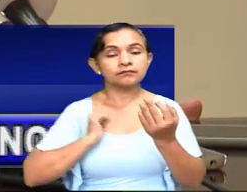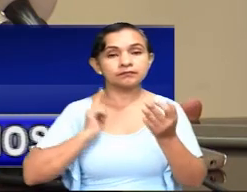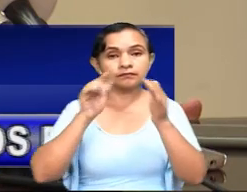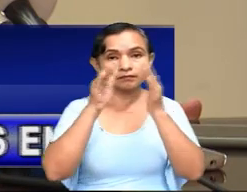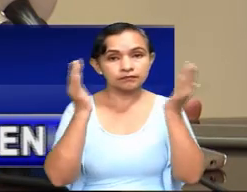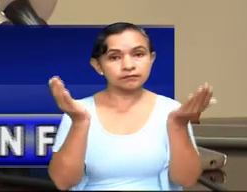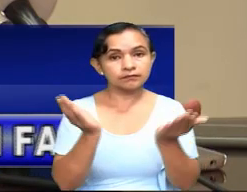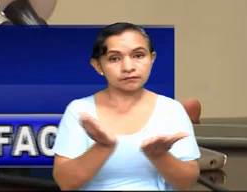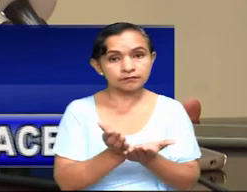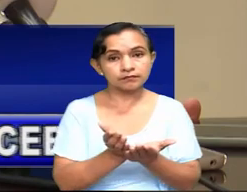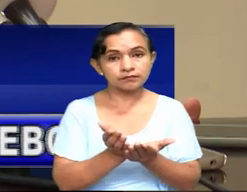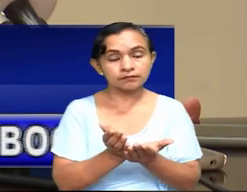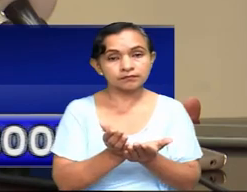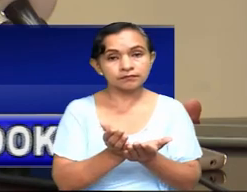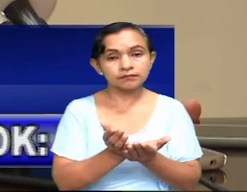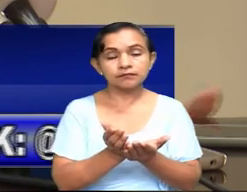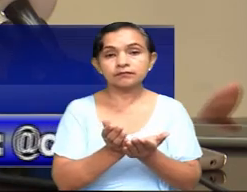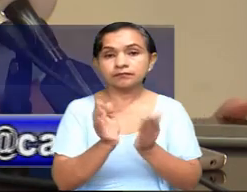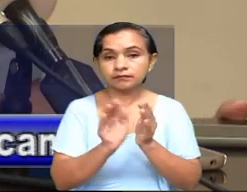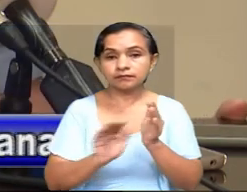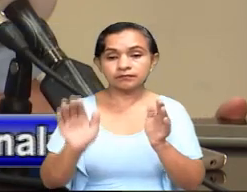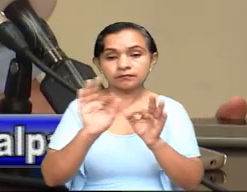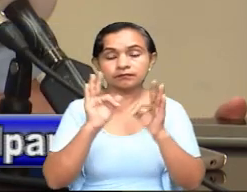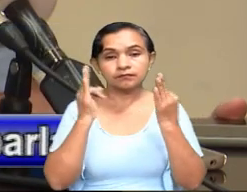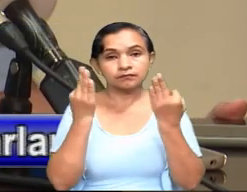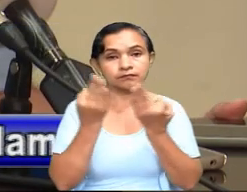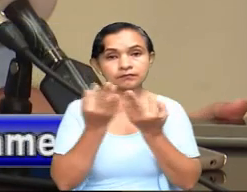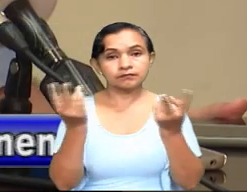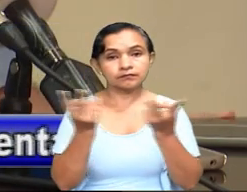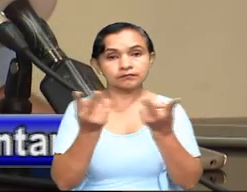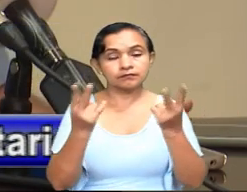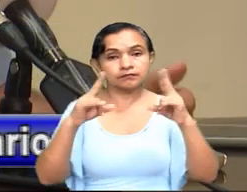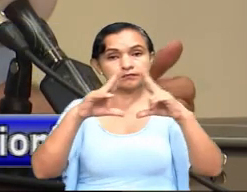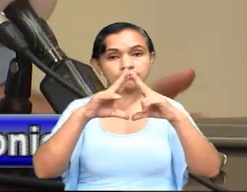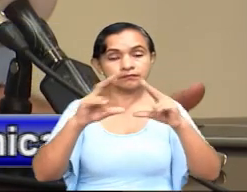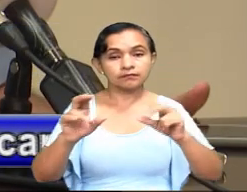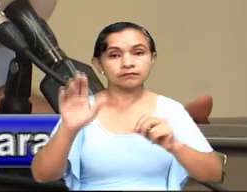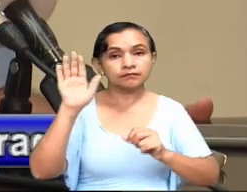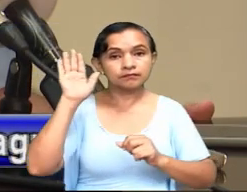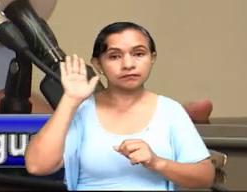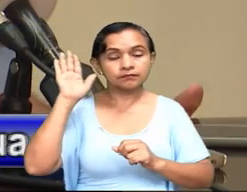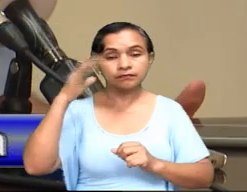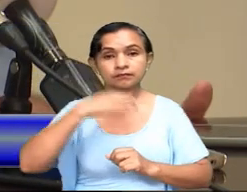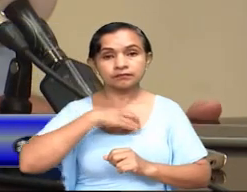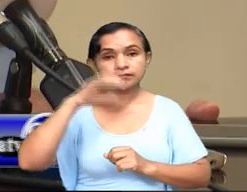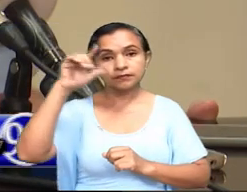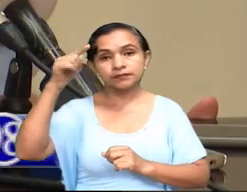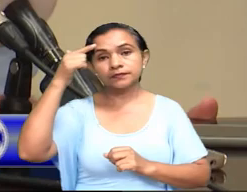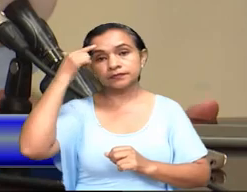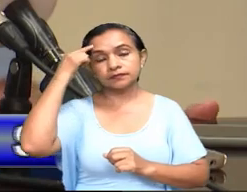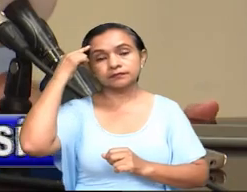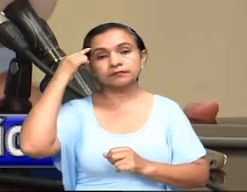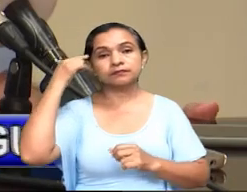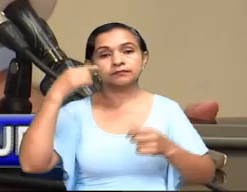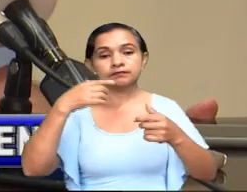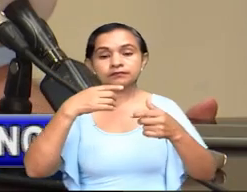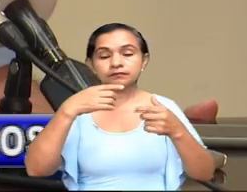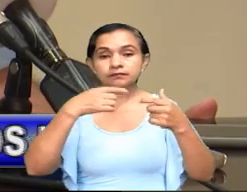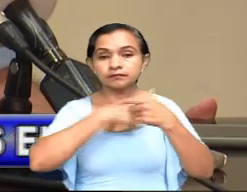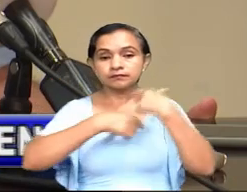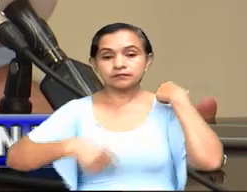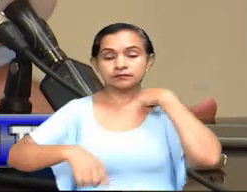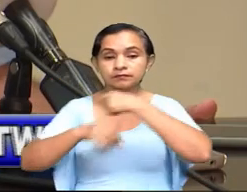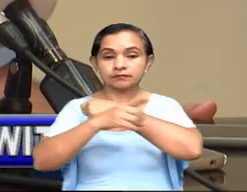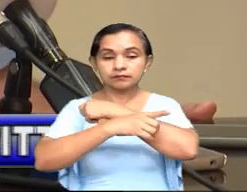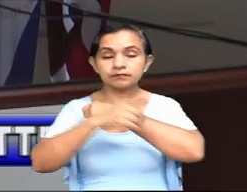pero también, lógicamente, la familia de Nicaragua, que ha sido el compromiso de nuestro gobierno, del presidente, el comandante Daniel, de